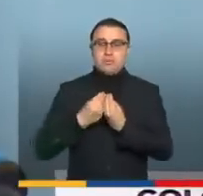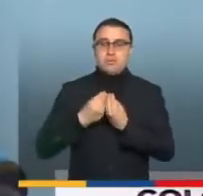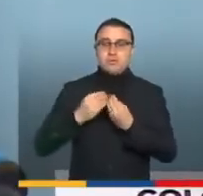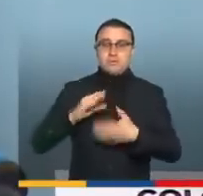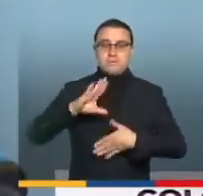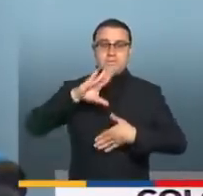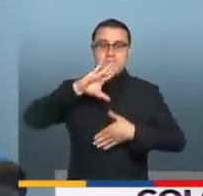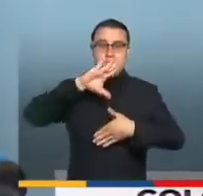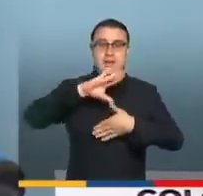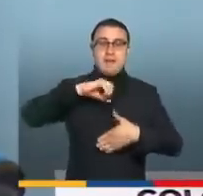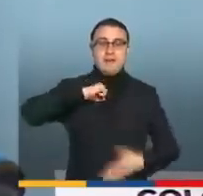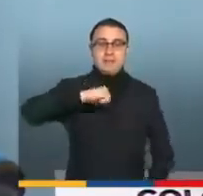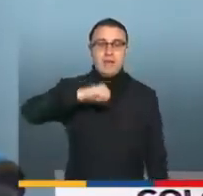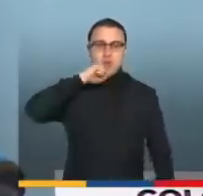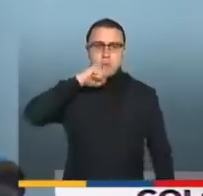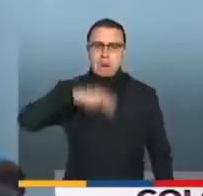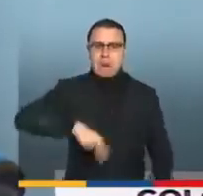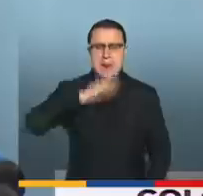en sangre.